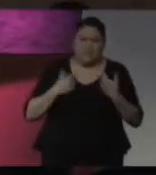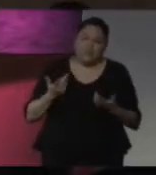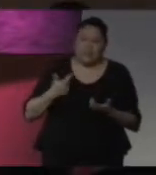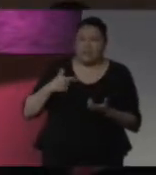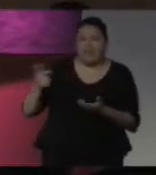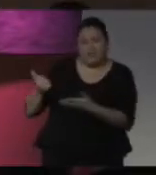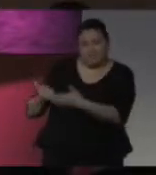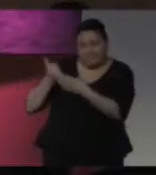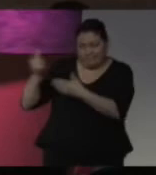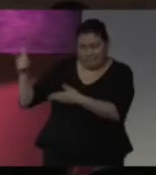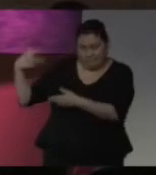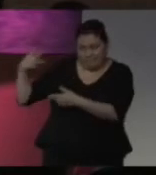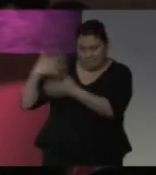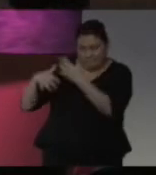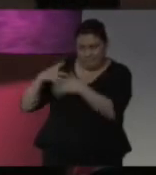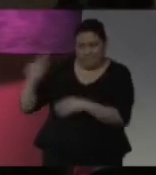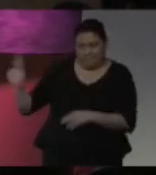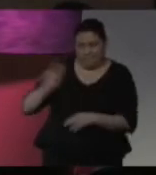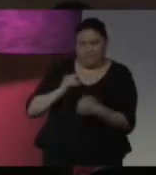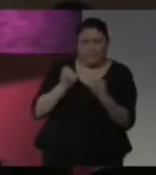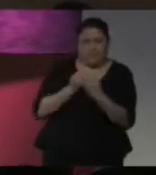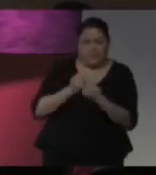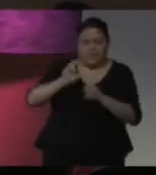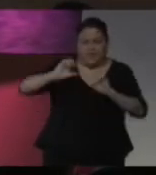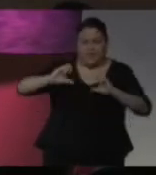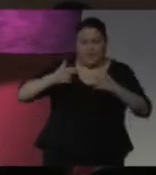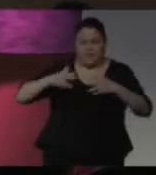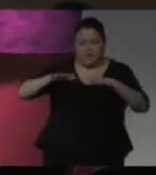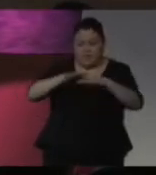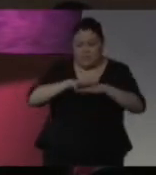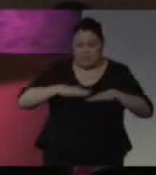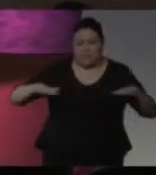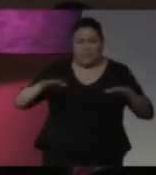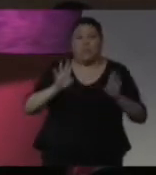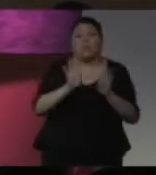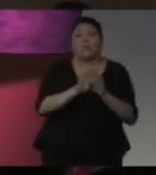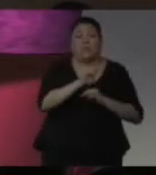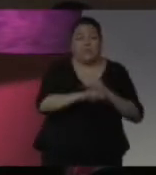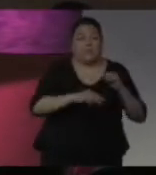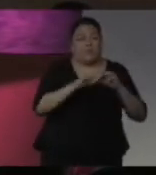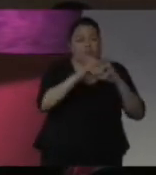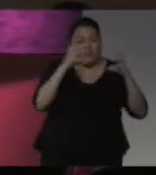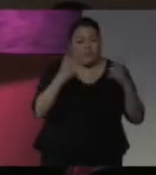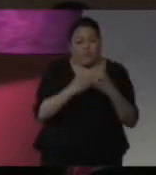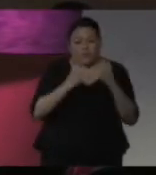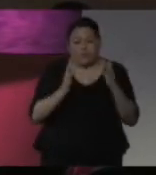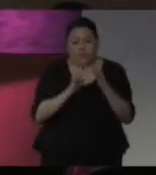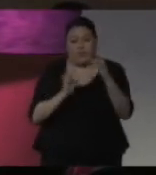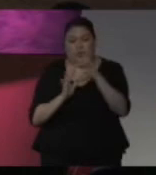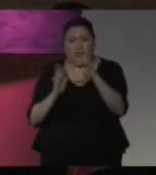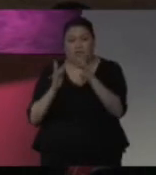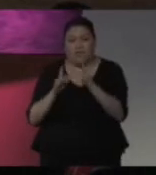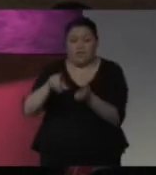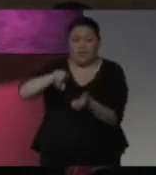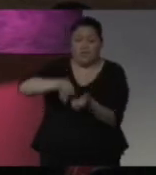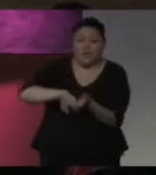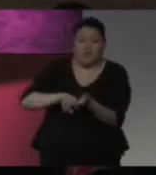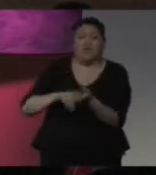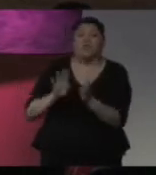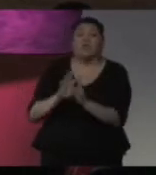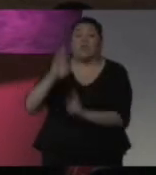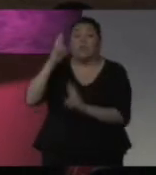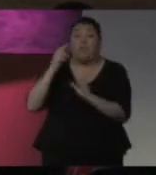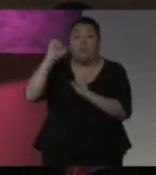¿verdad? En Chiapas, los efectos de la globalización en medio de una guerra contra